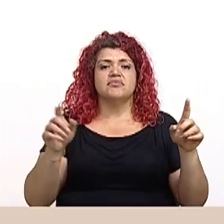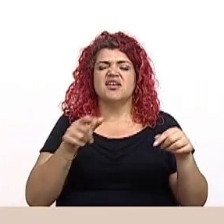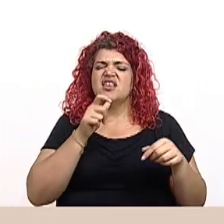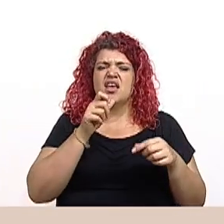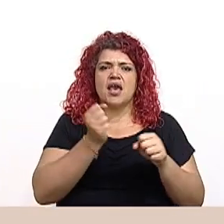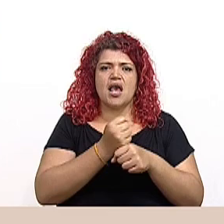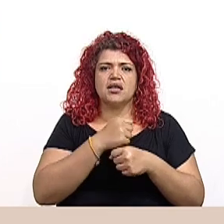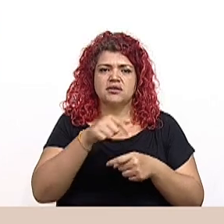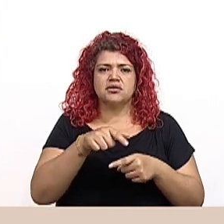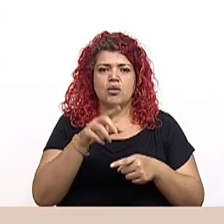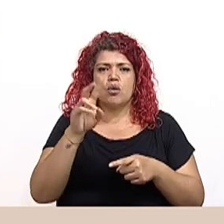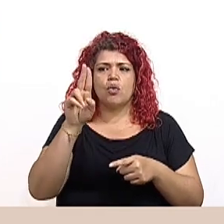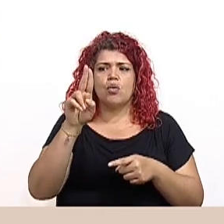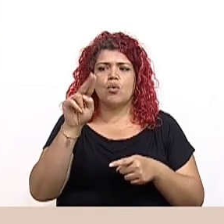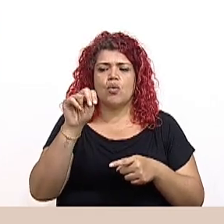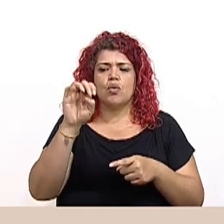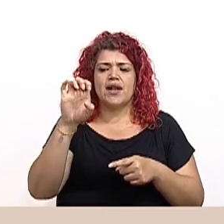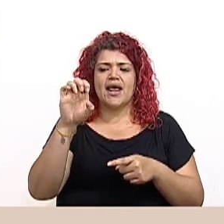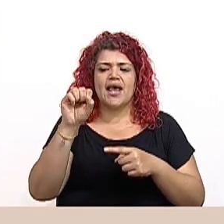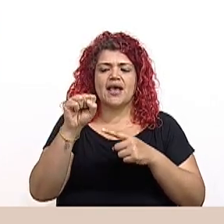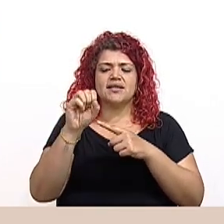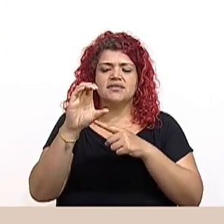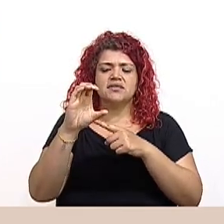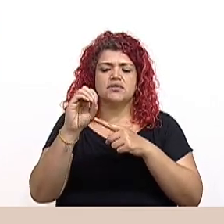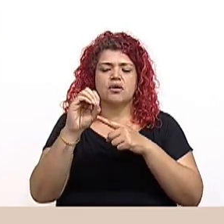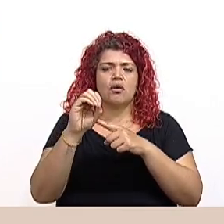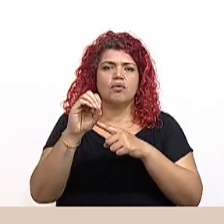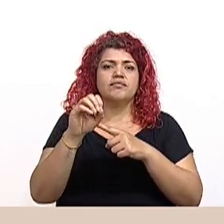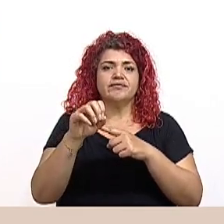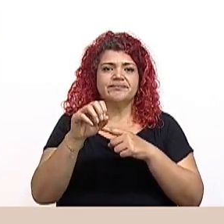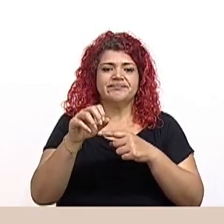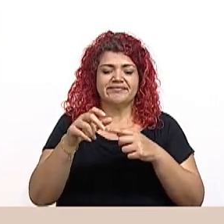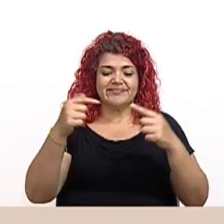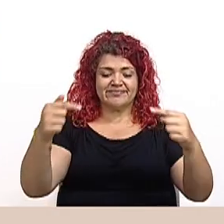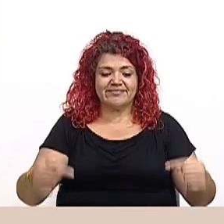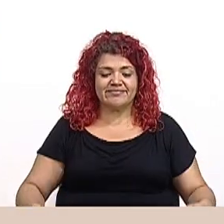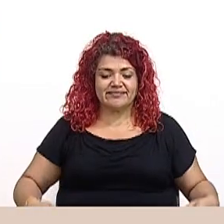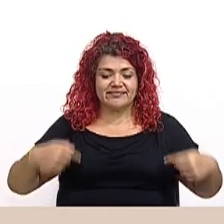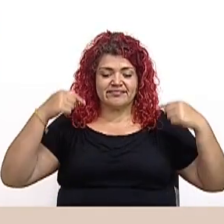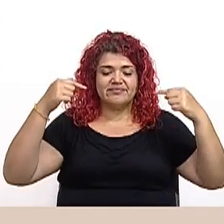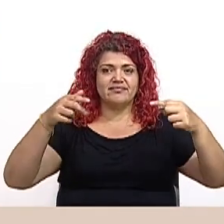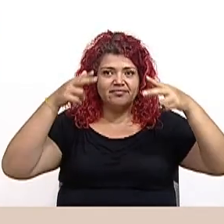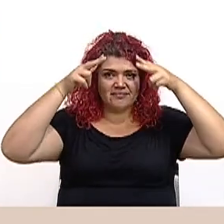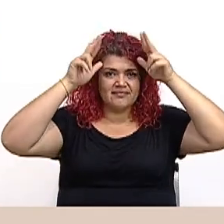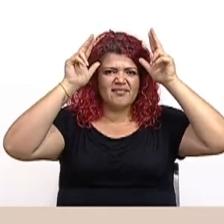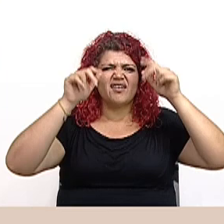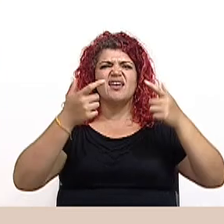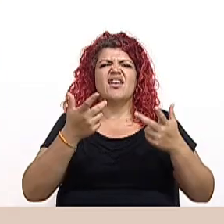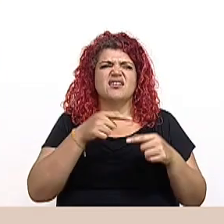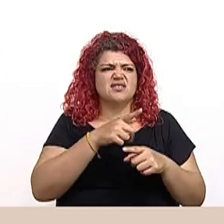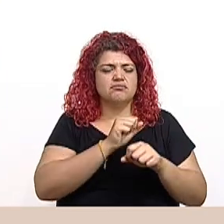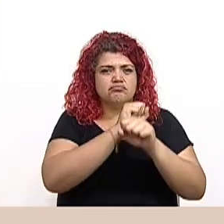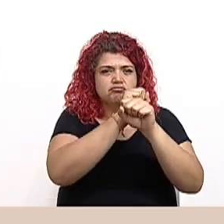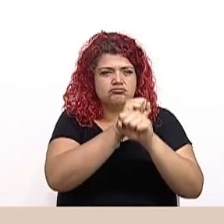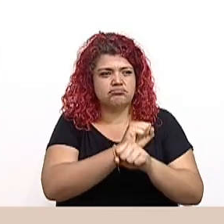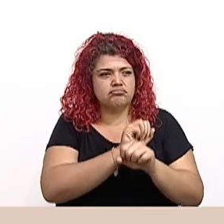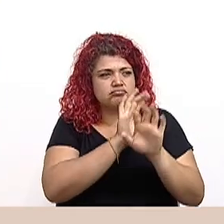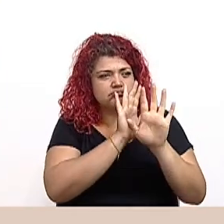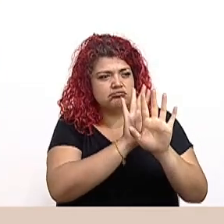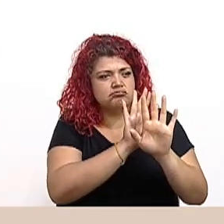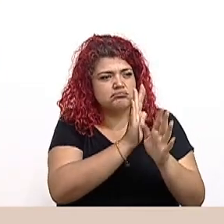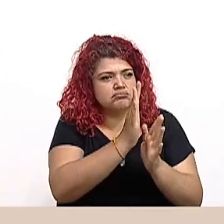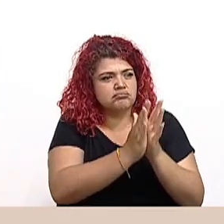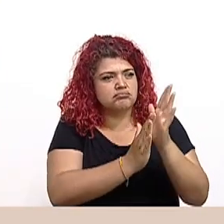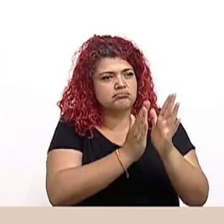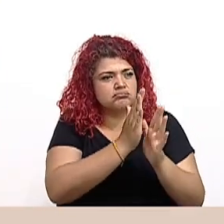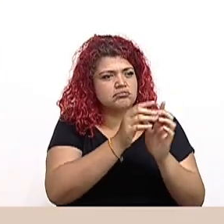ONU, por la UNESCO específicamente, de la carreta y el boyeo como tradiciones intangibles, patrimonio de la humanidad. Así que esta semana vamos